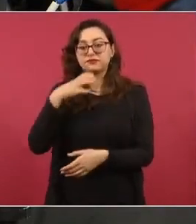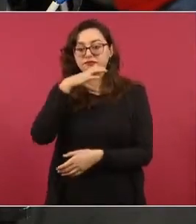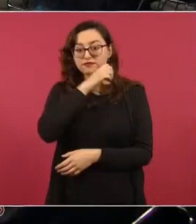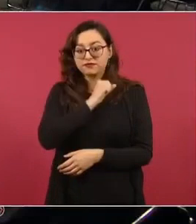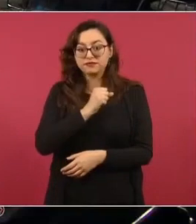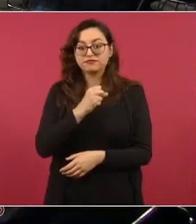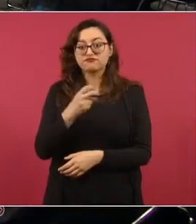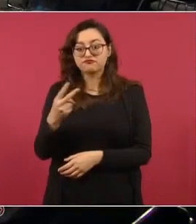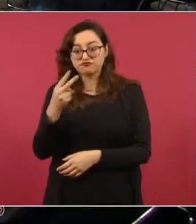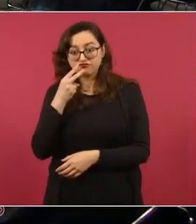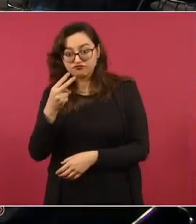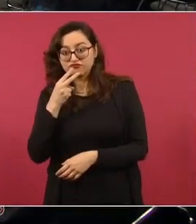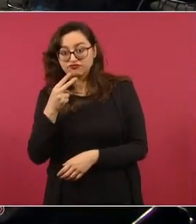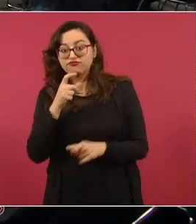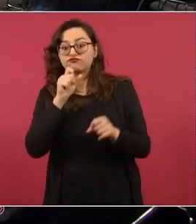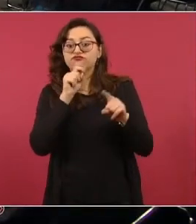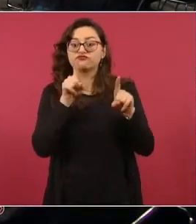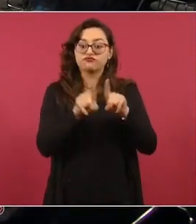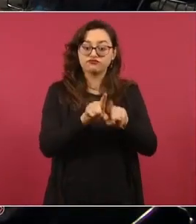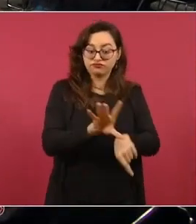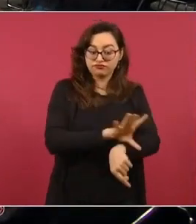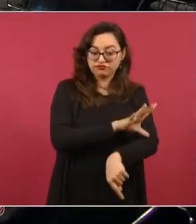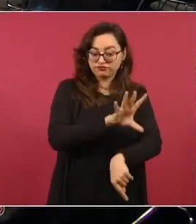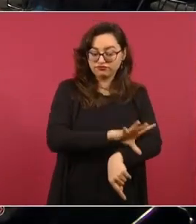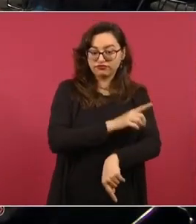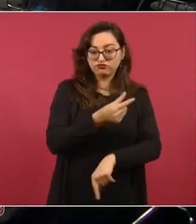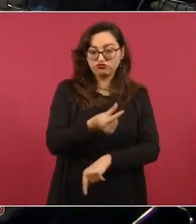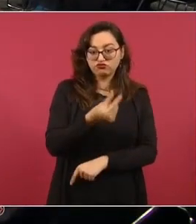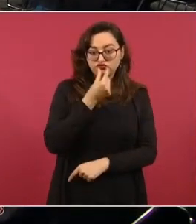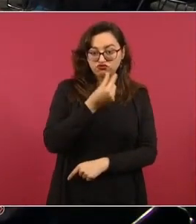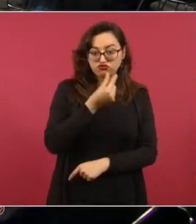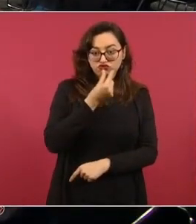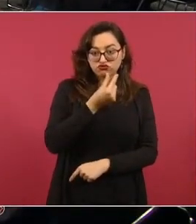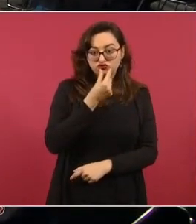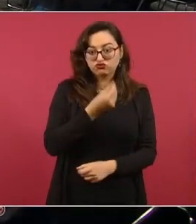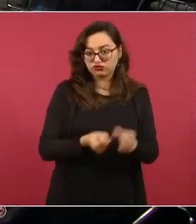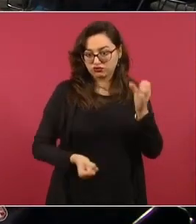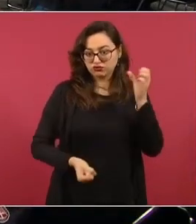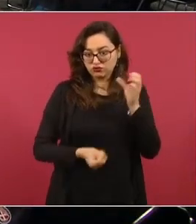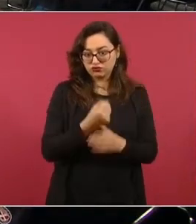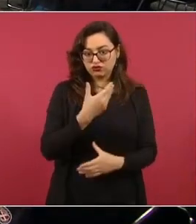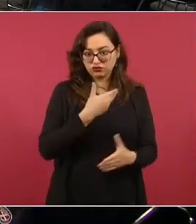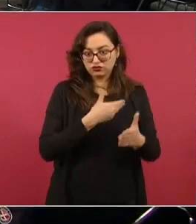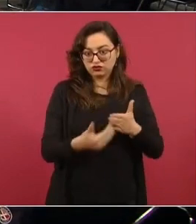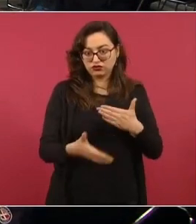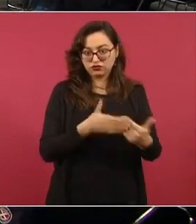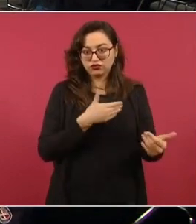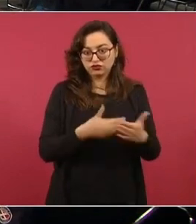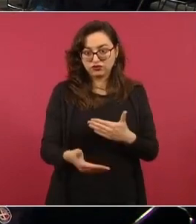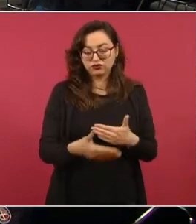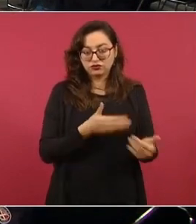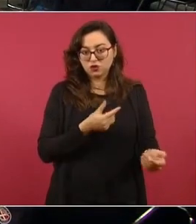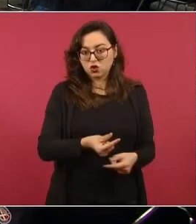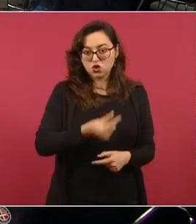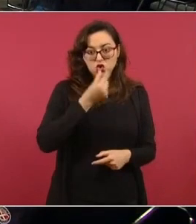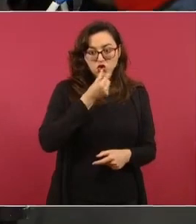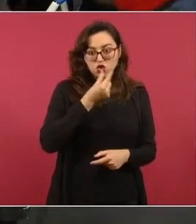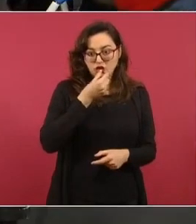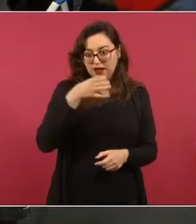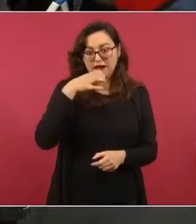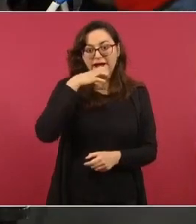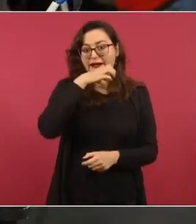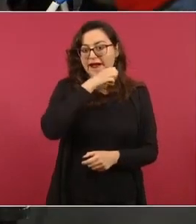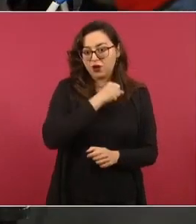cigarrillo convencional, también de los cigarros electrónicos o de estos nuevos dispositivos conocidos como vapers.